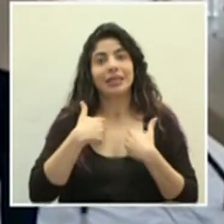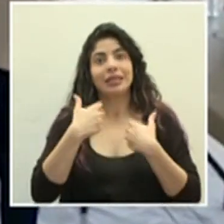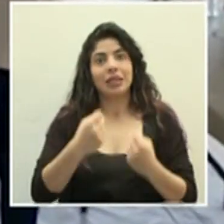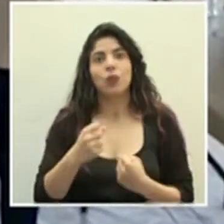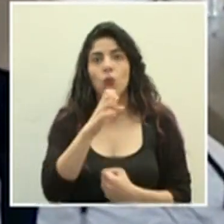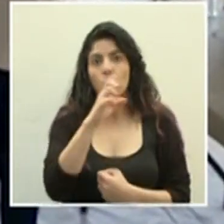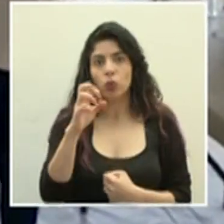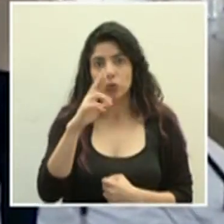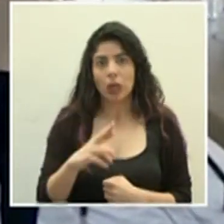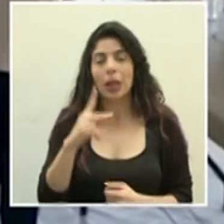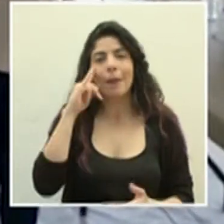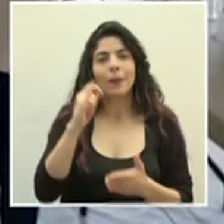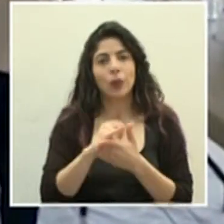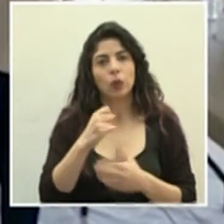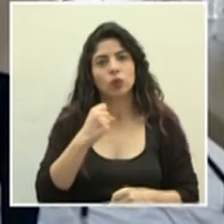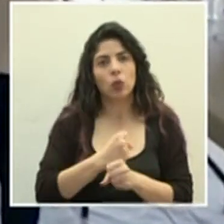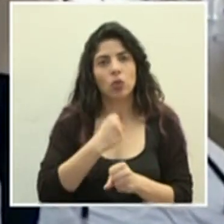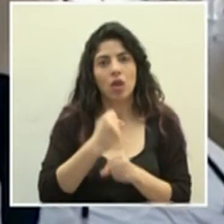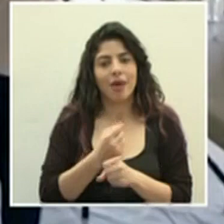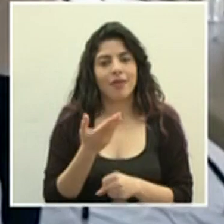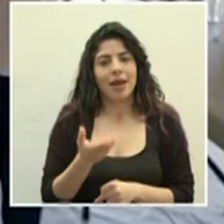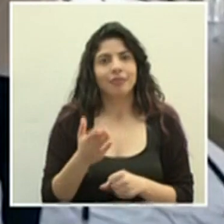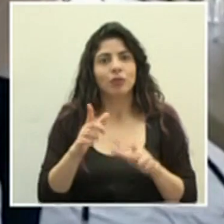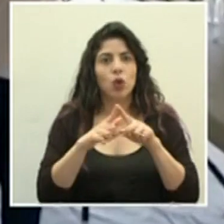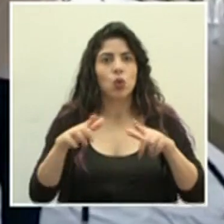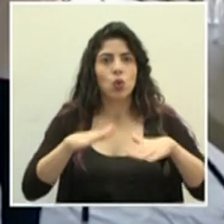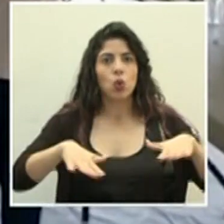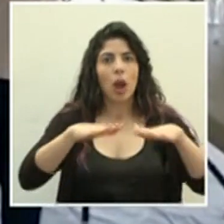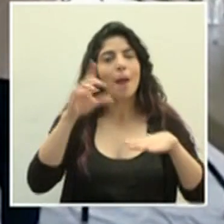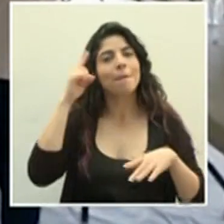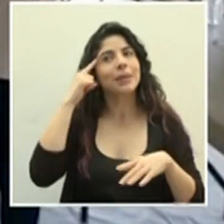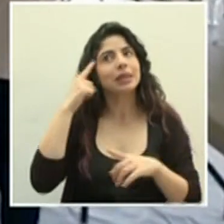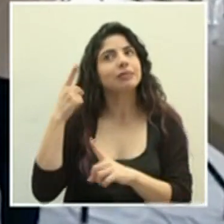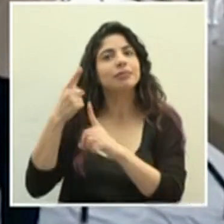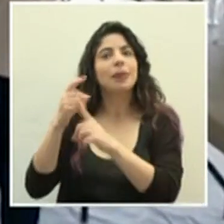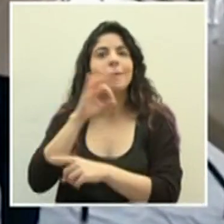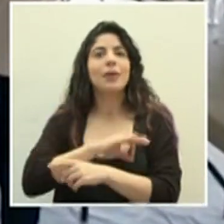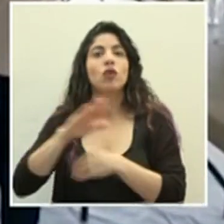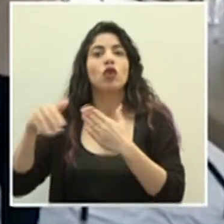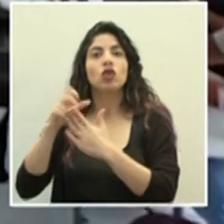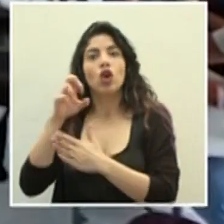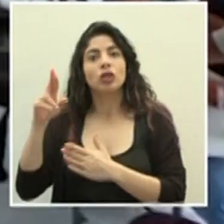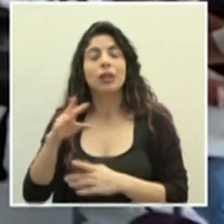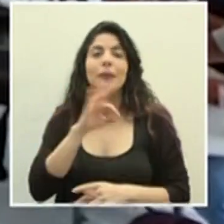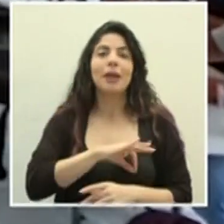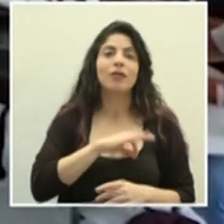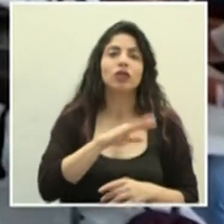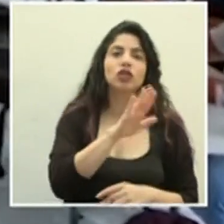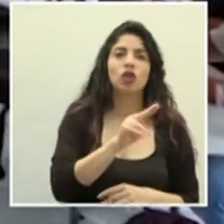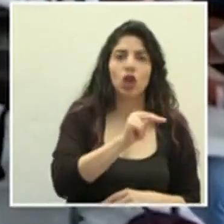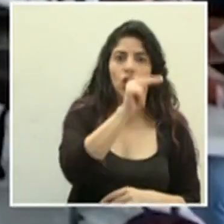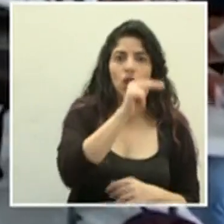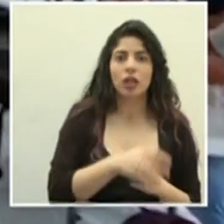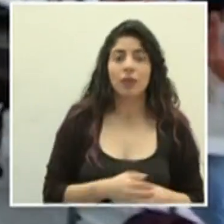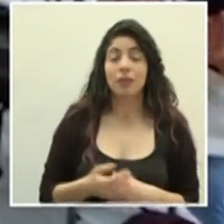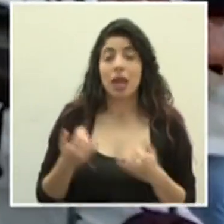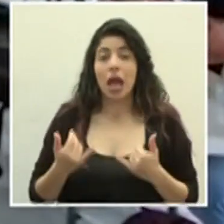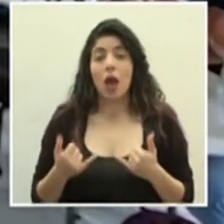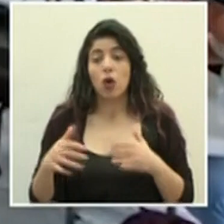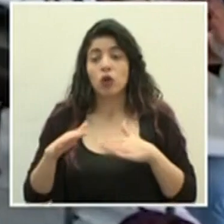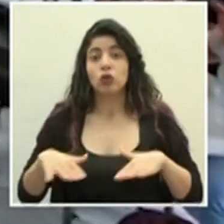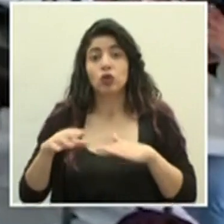costarricense, y por eso estamos trabajando en este sector por el bien de todos los costarricenses y por el bien de la zona norte. Estamos acá en la zona